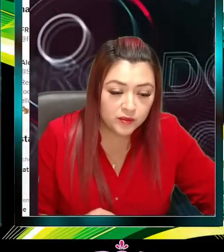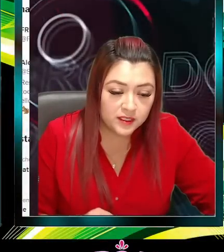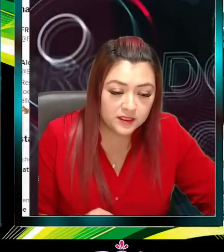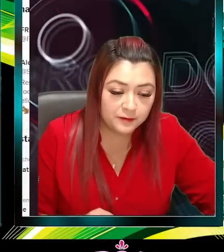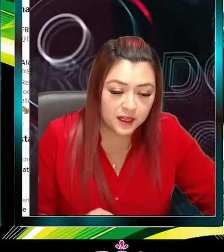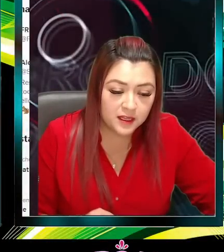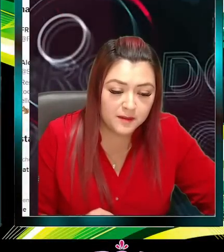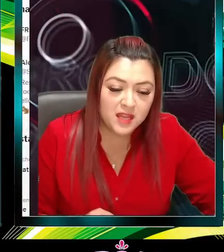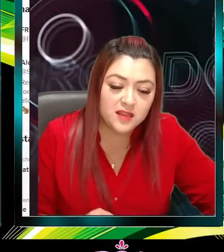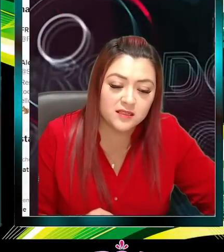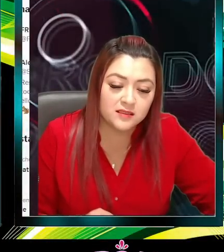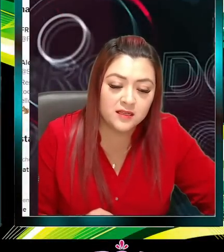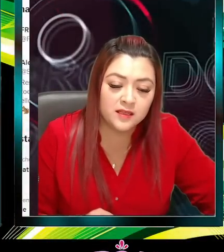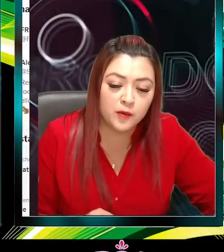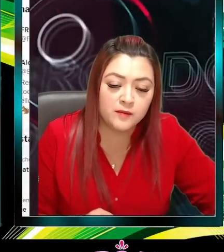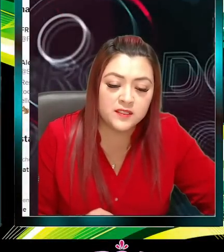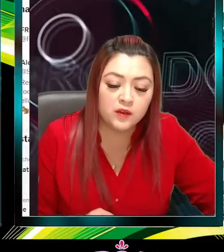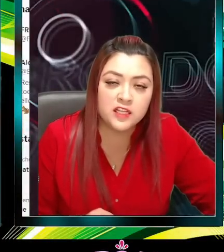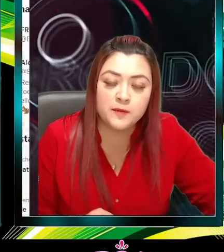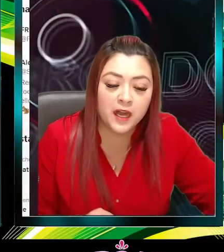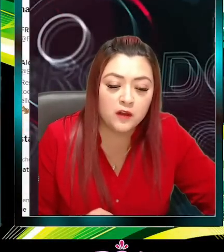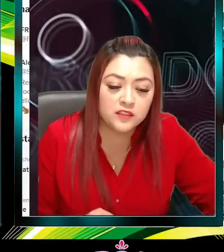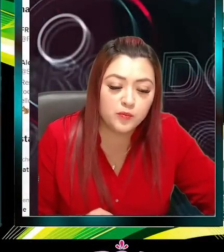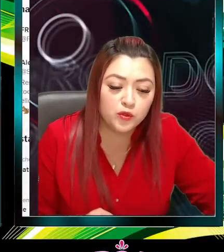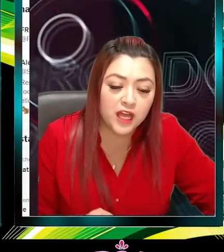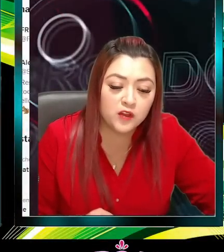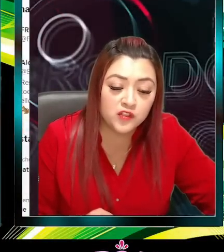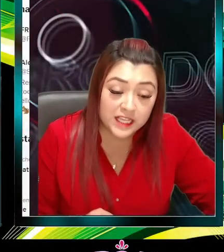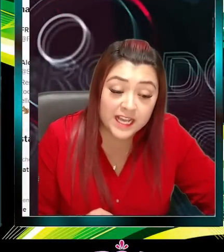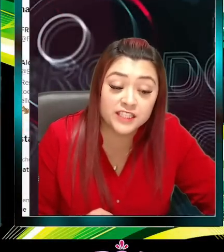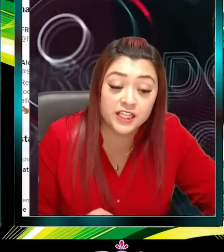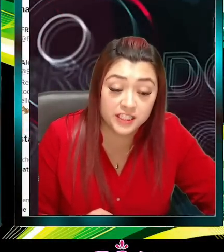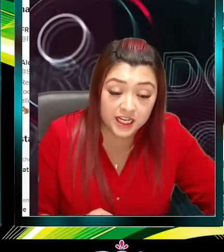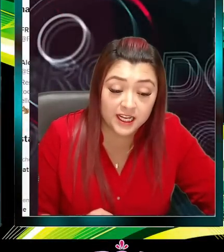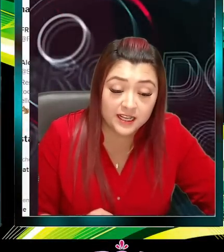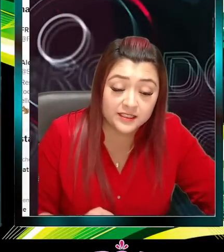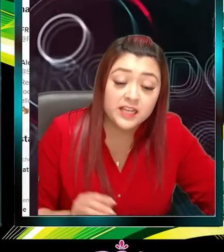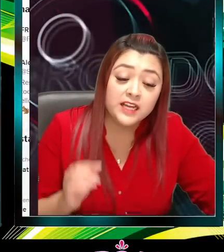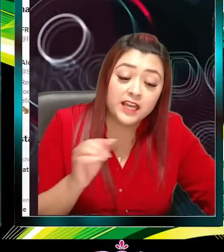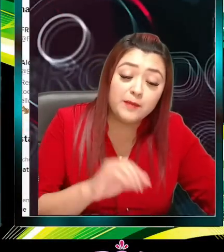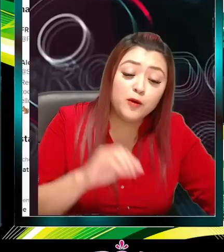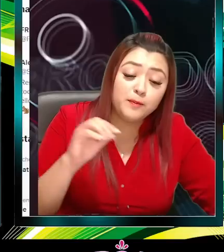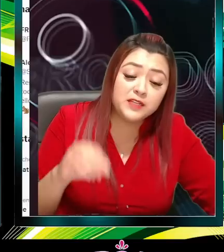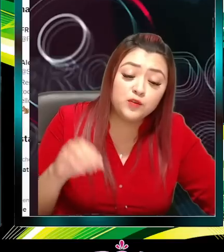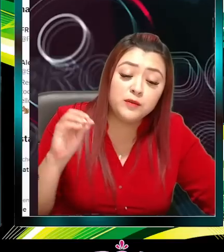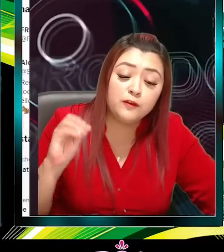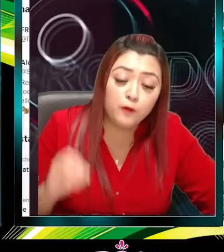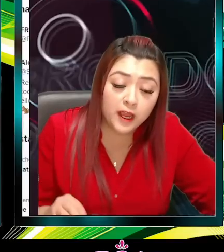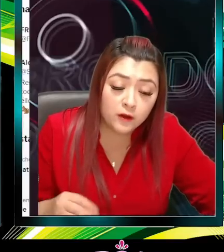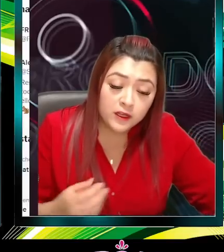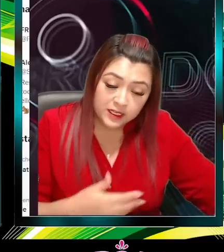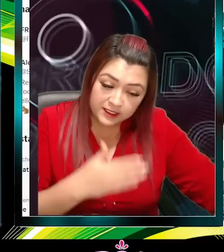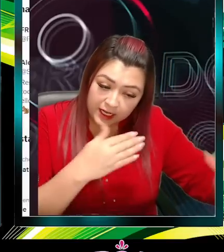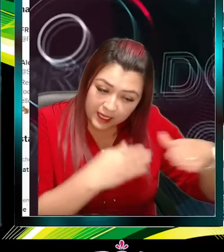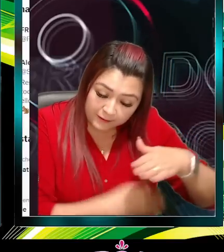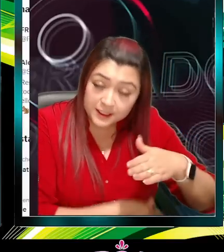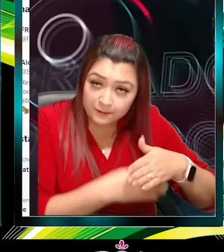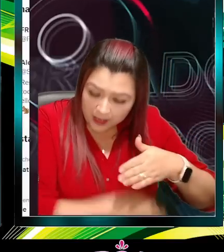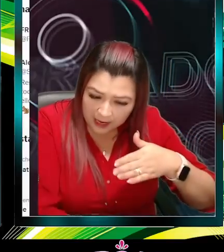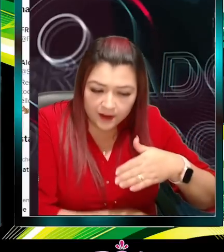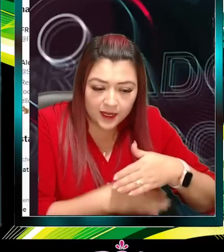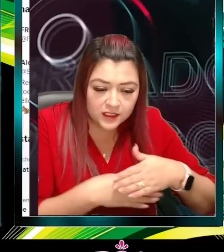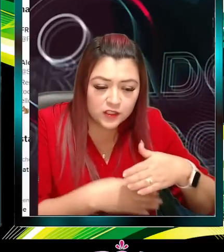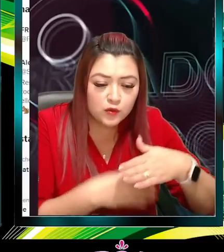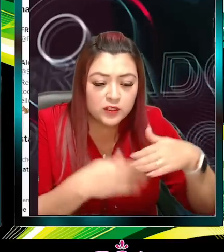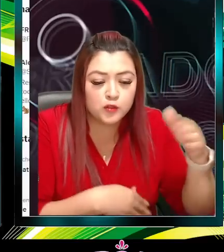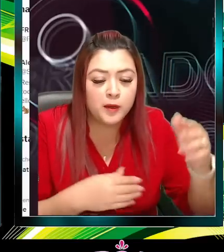Campo. Dice Freddy, mientes, esta prohibición es para los diputados y achichincles que por presumir fuero se